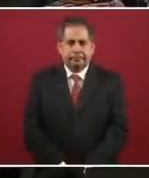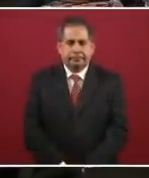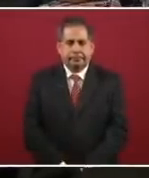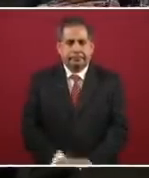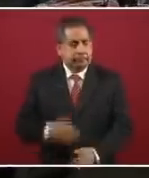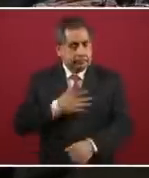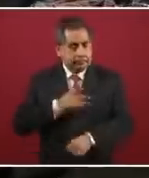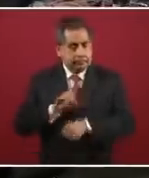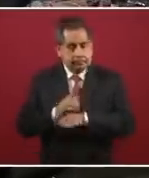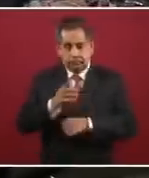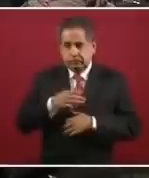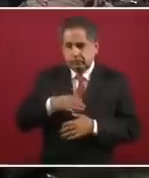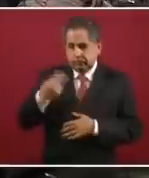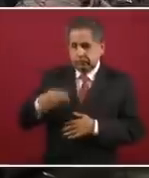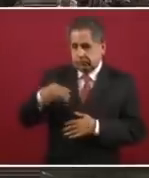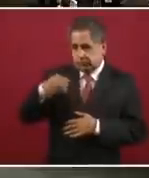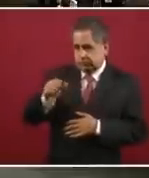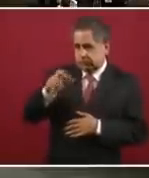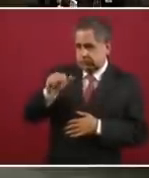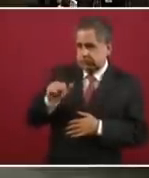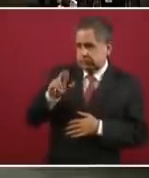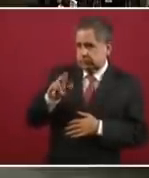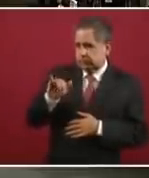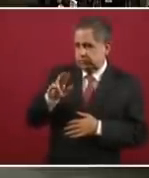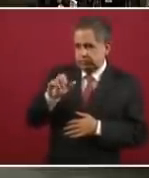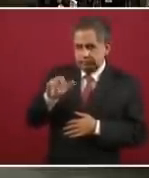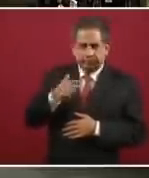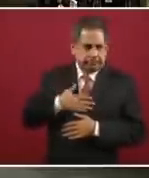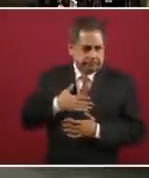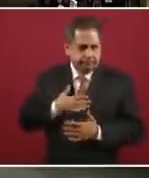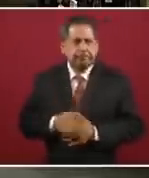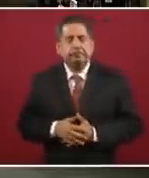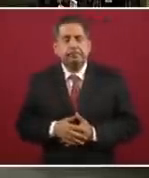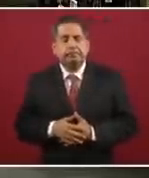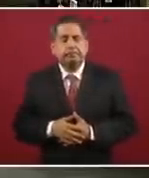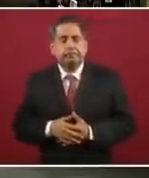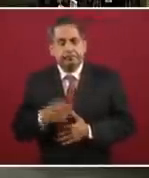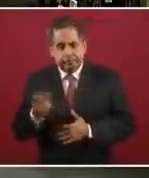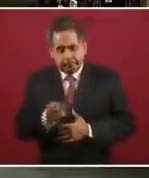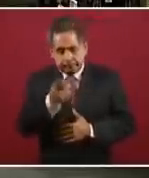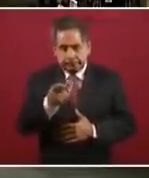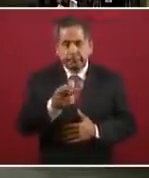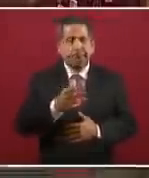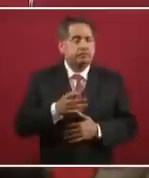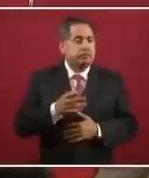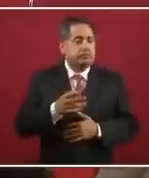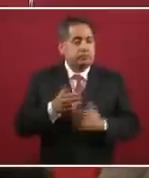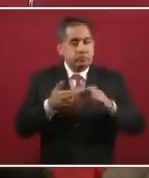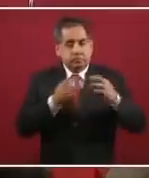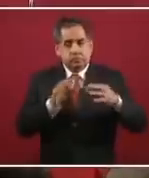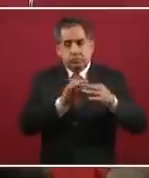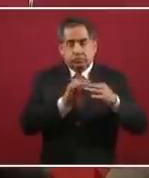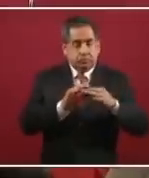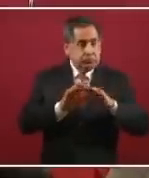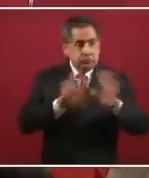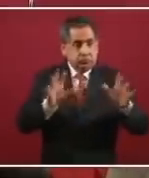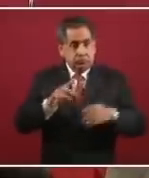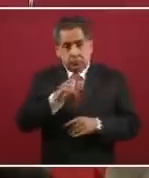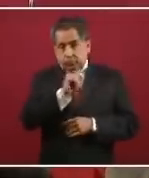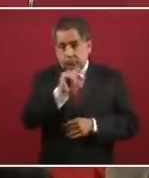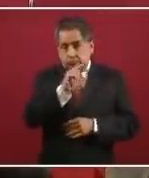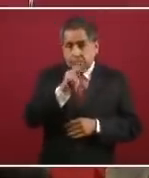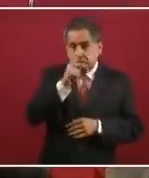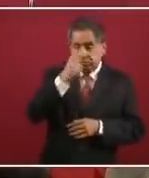Buenos días, canciller. Mara Rivera, de Enfoque Noticias. Yo quisiera preguntarle si con esto, con esta nueva relación, se anula el deseo de Donald Trump